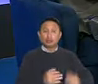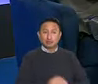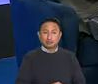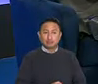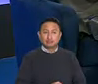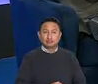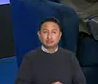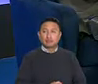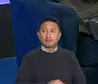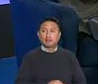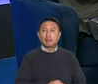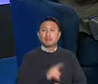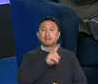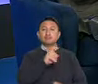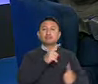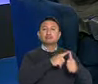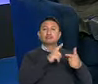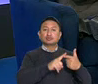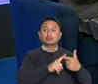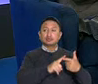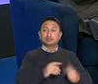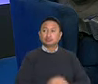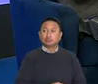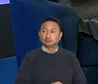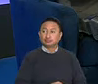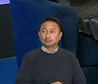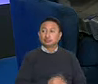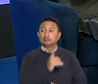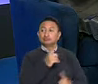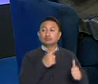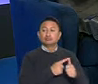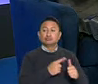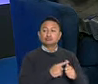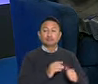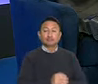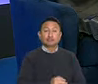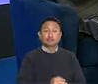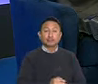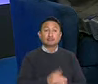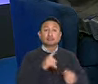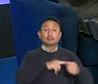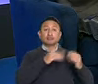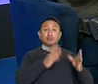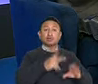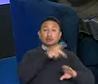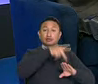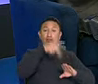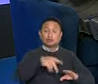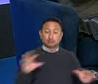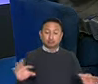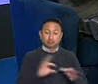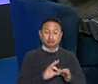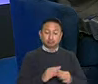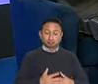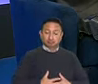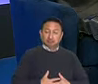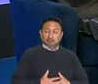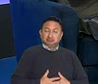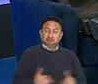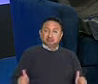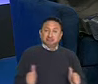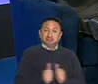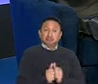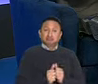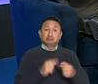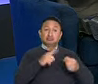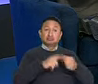con dos ejes rapiditos. Uno, ¿cómo unir el orgullo del quiteño y el pichinchano? Porque el